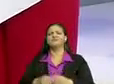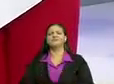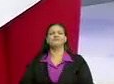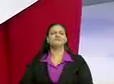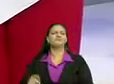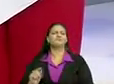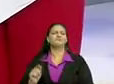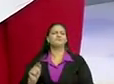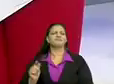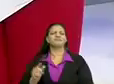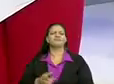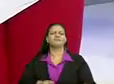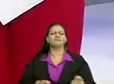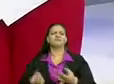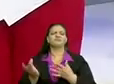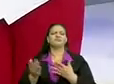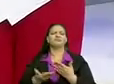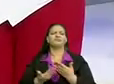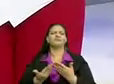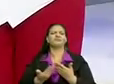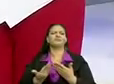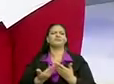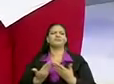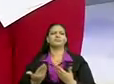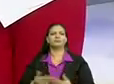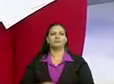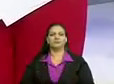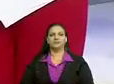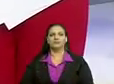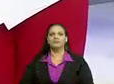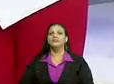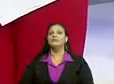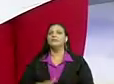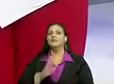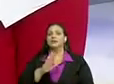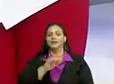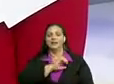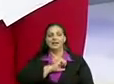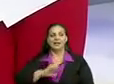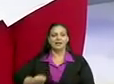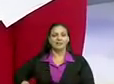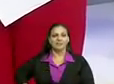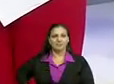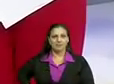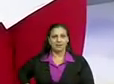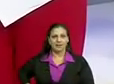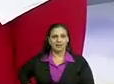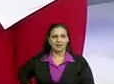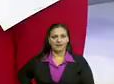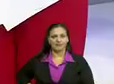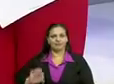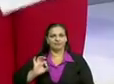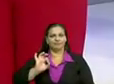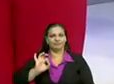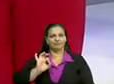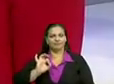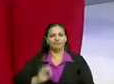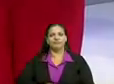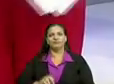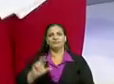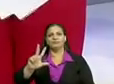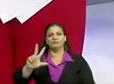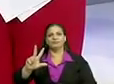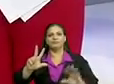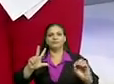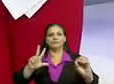Ah, oiga, y no me deje de lado a mis muchachos, a esos emelecistas y a toda esa hinchada. También, qué bueno, esos 3 goles en la